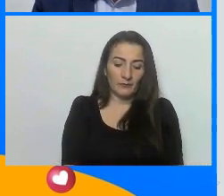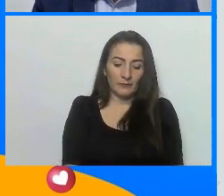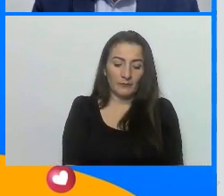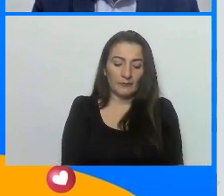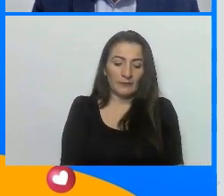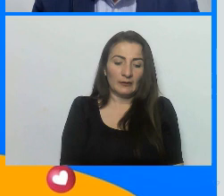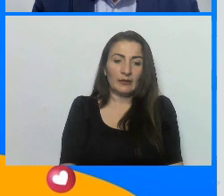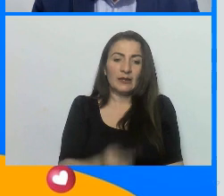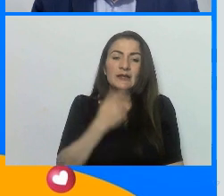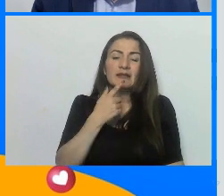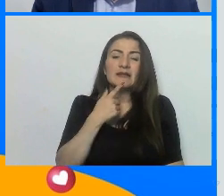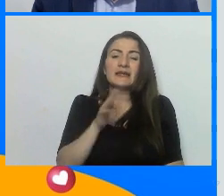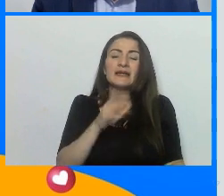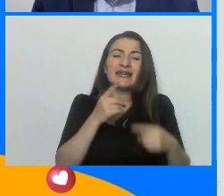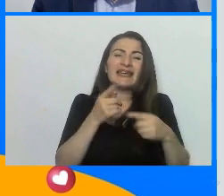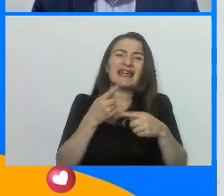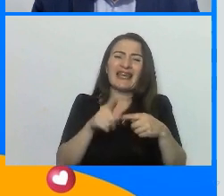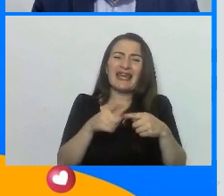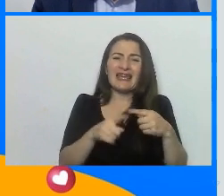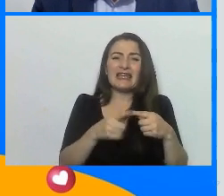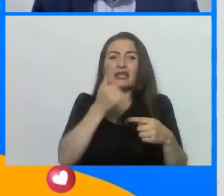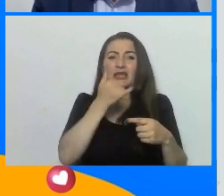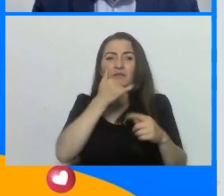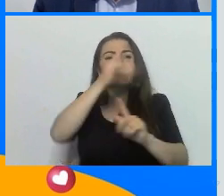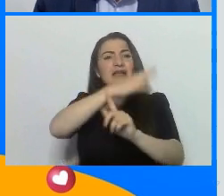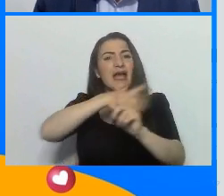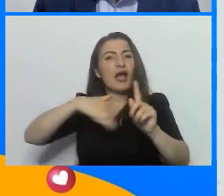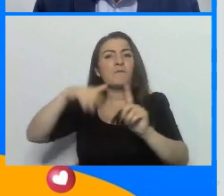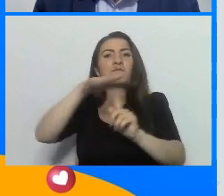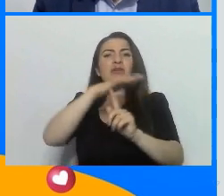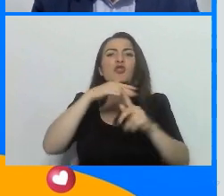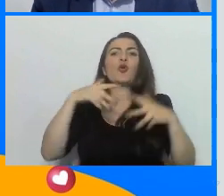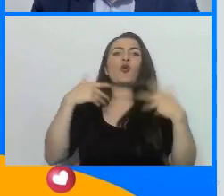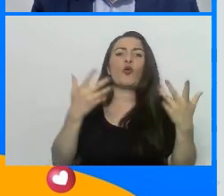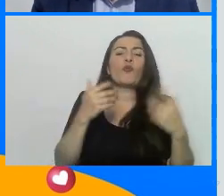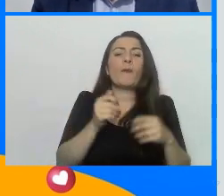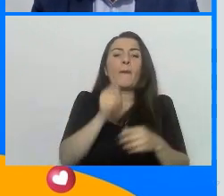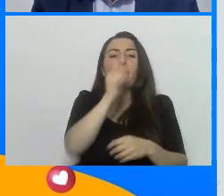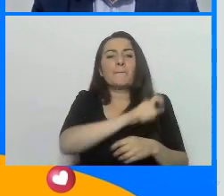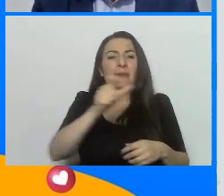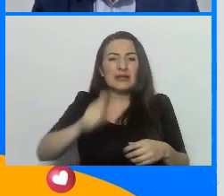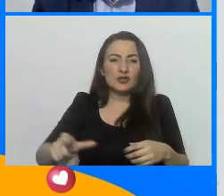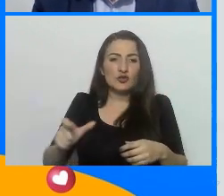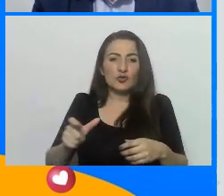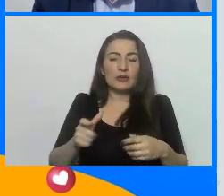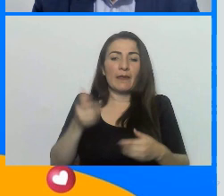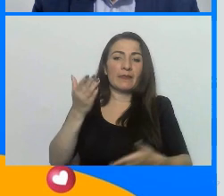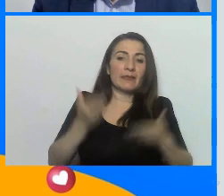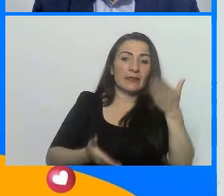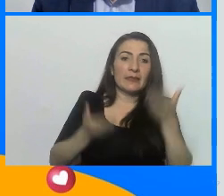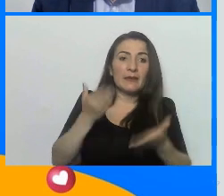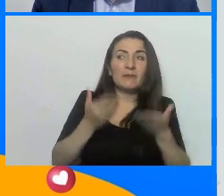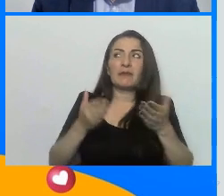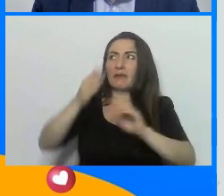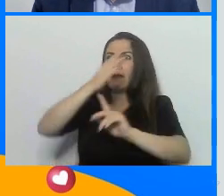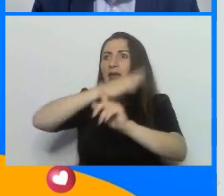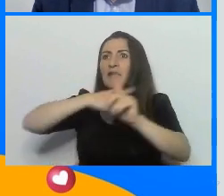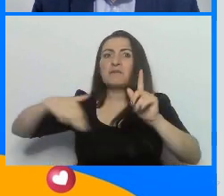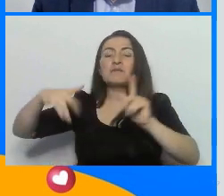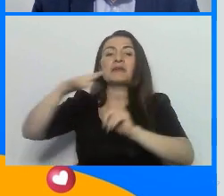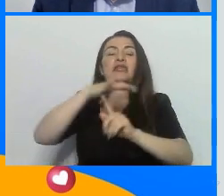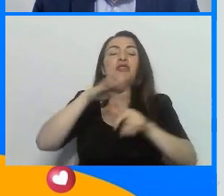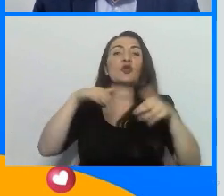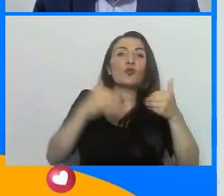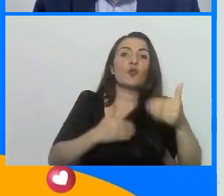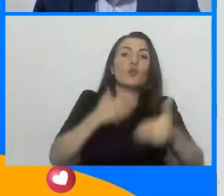realmente qué pasa en el medio ambiente y cómo los seres vivos, ¿sí?, dependen mucho del medio ambiente, y cómo